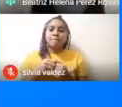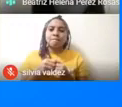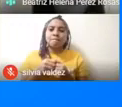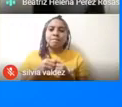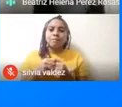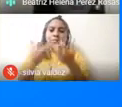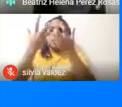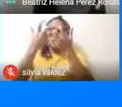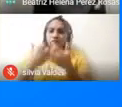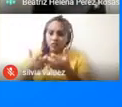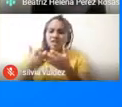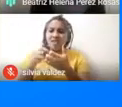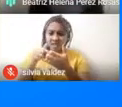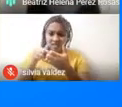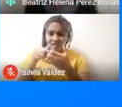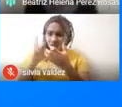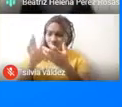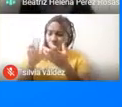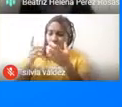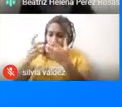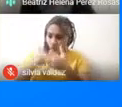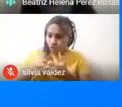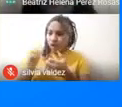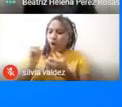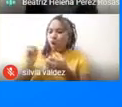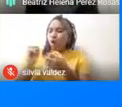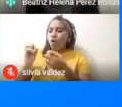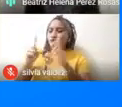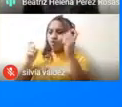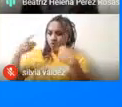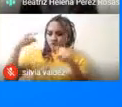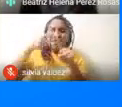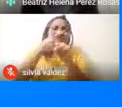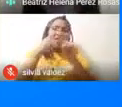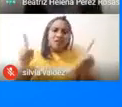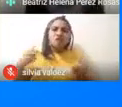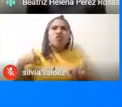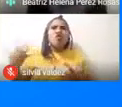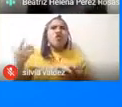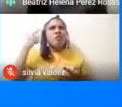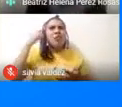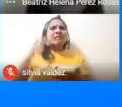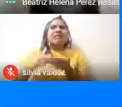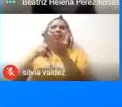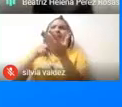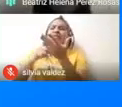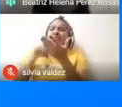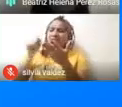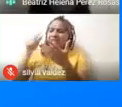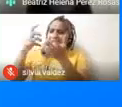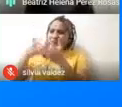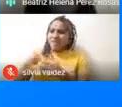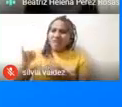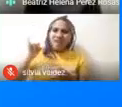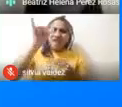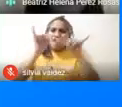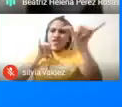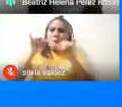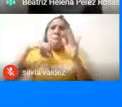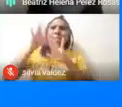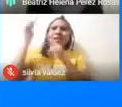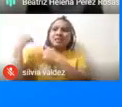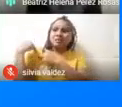industria de una manera diferente. Hoy ya hablamos ya un poco de cómo voy a reactivar la industria de la aviación de una manera mucho más